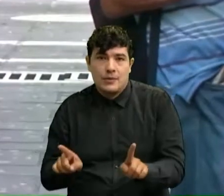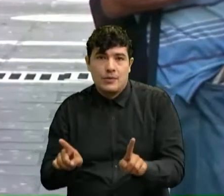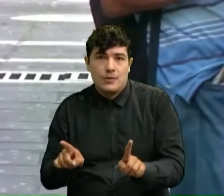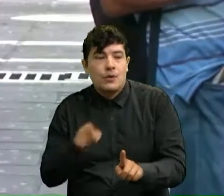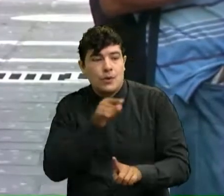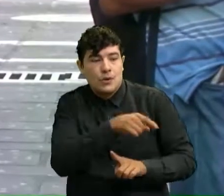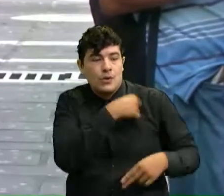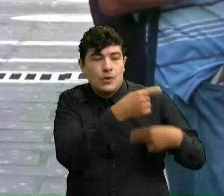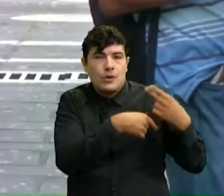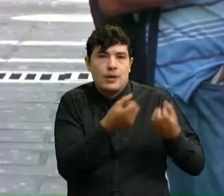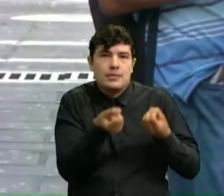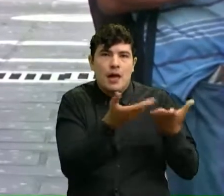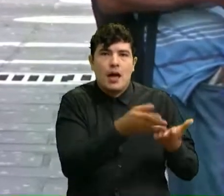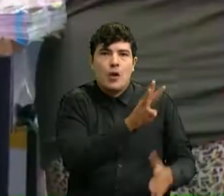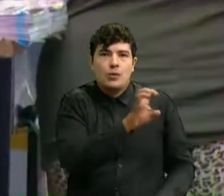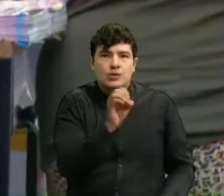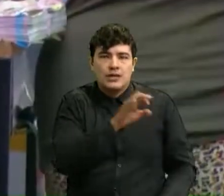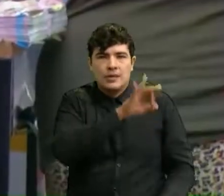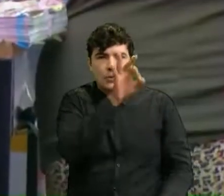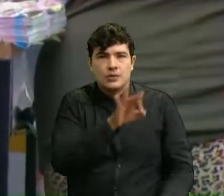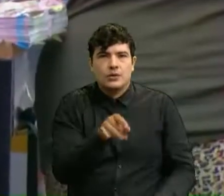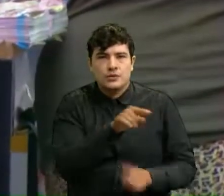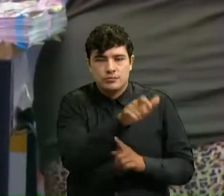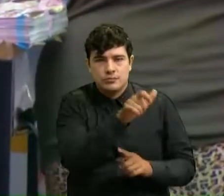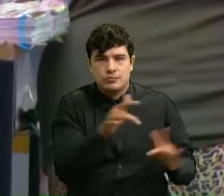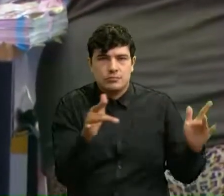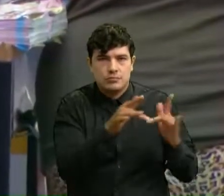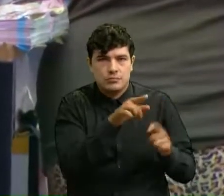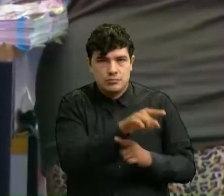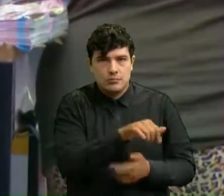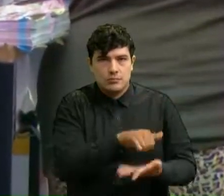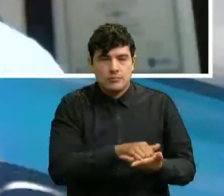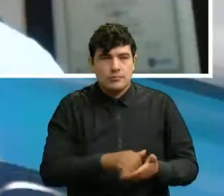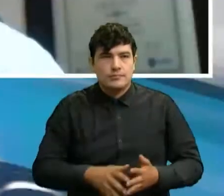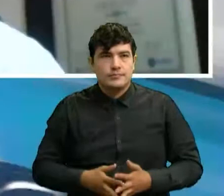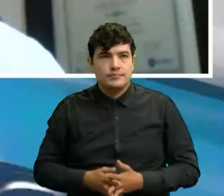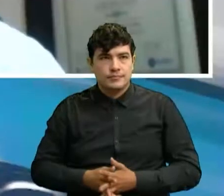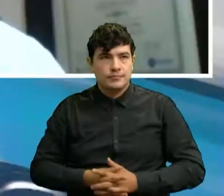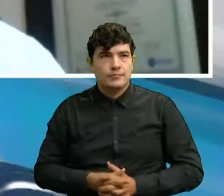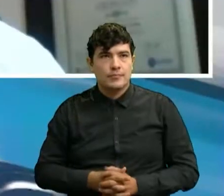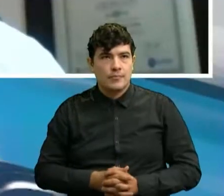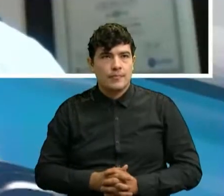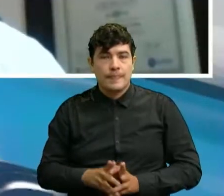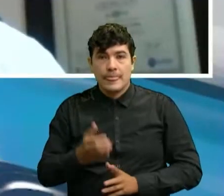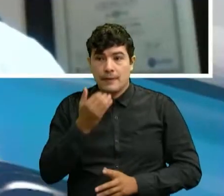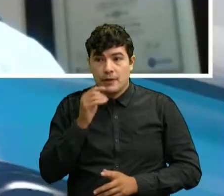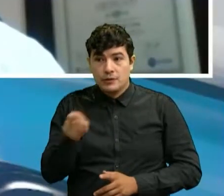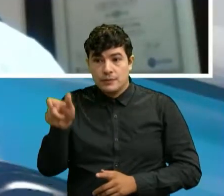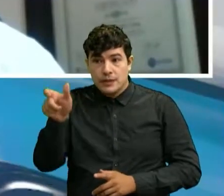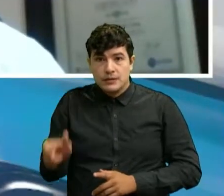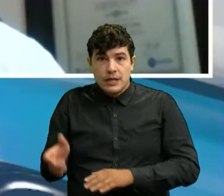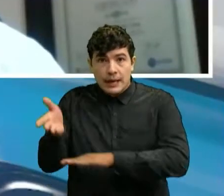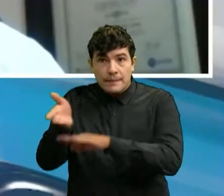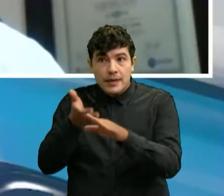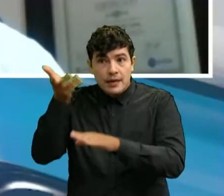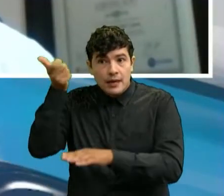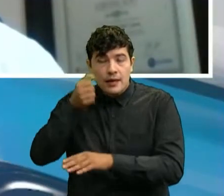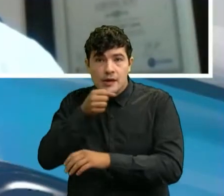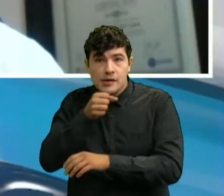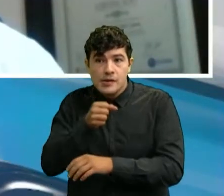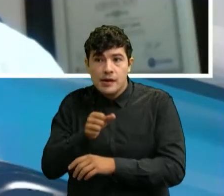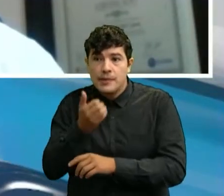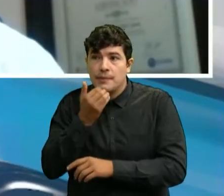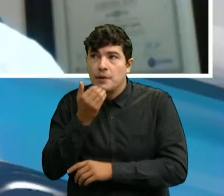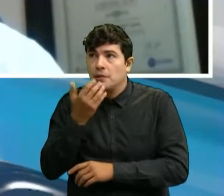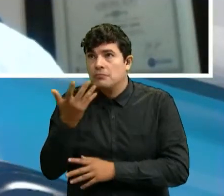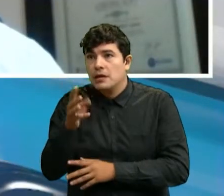el 80% de lo que a Roberto le correspondiera por pensión de vejez. Es decir, si Roberto hubiera reclamado la pensión de vejez y le correspondía